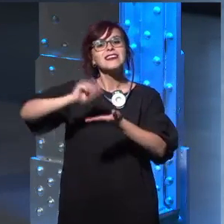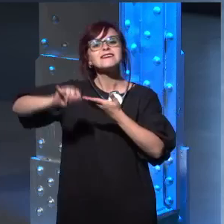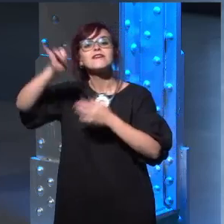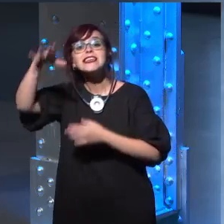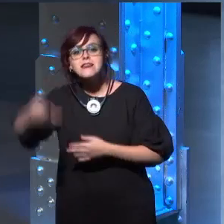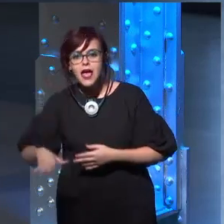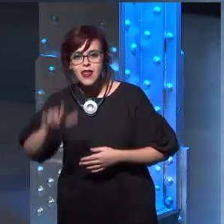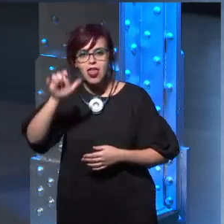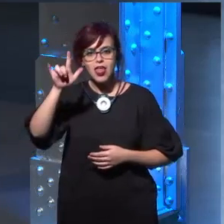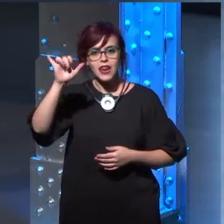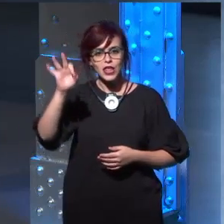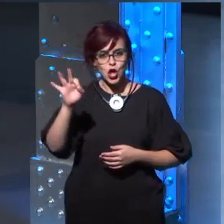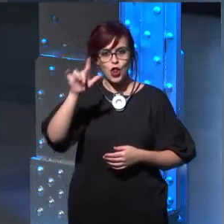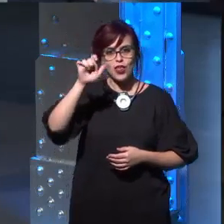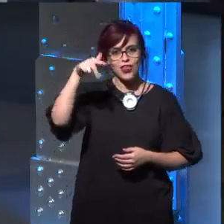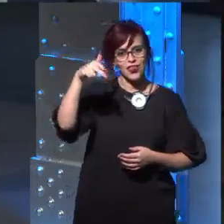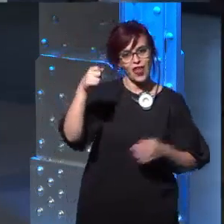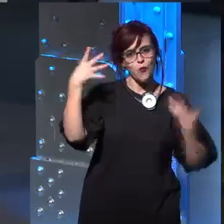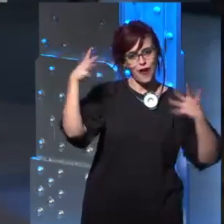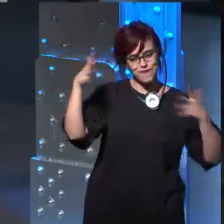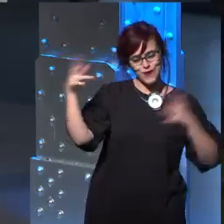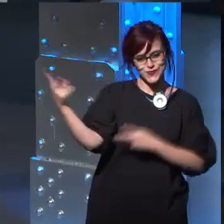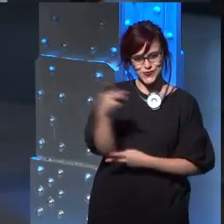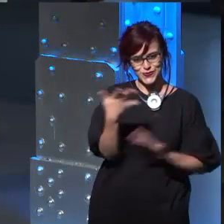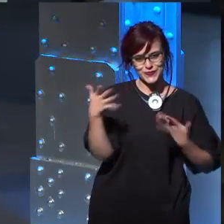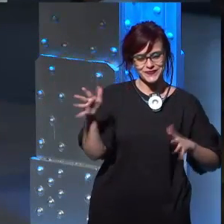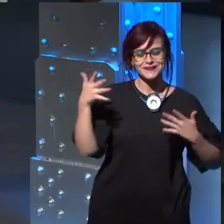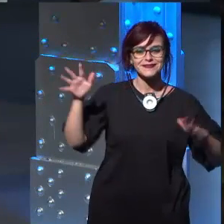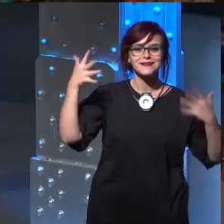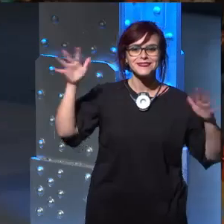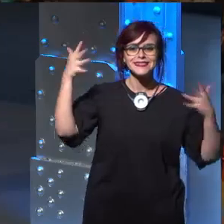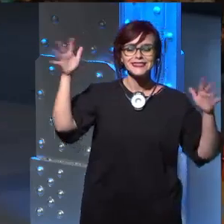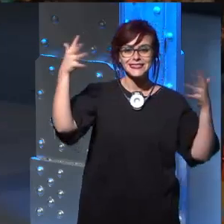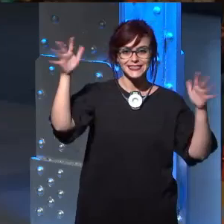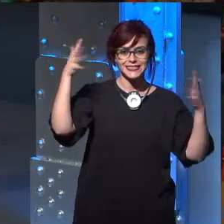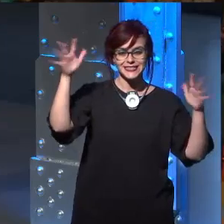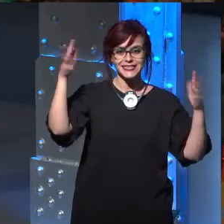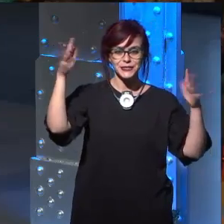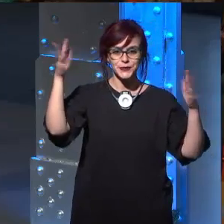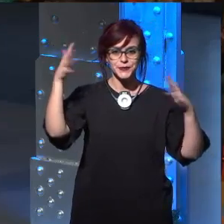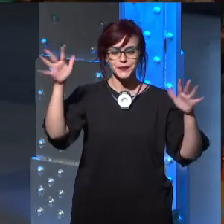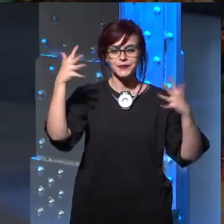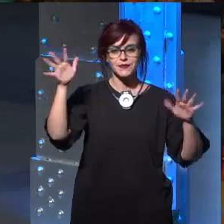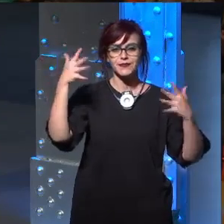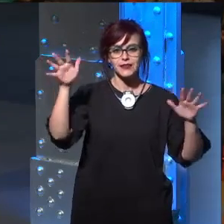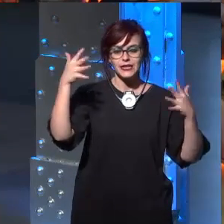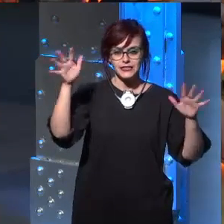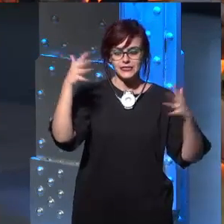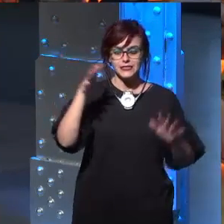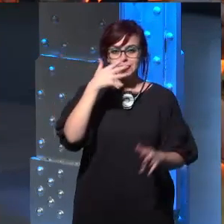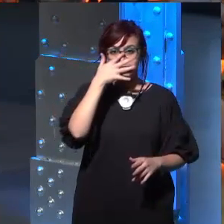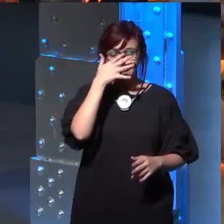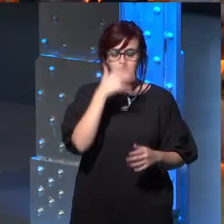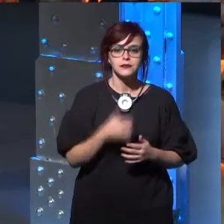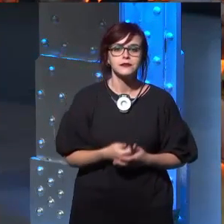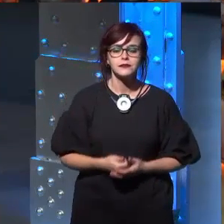fue creada por George R. R. pero ellos fueron los que escribieron esta historia, así que un gran aplauso para